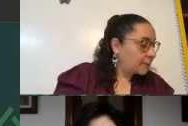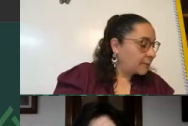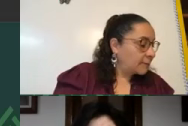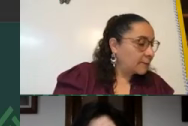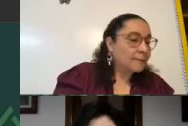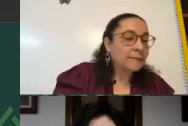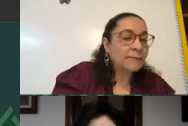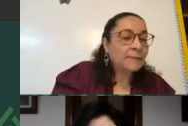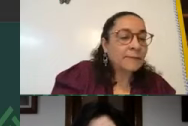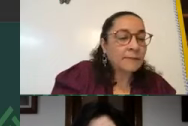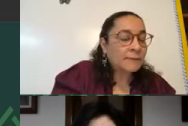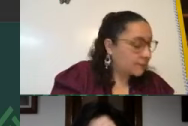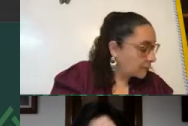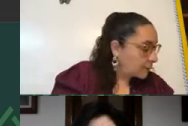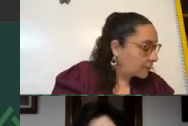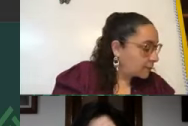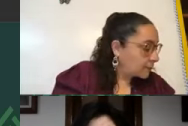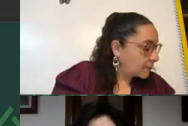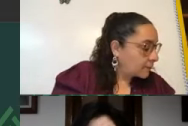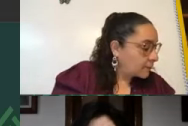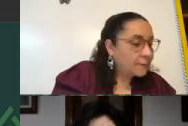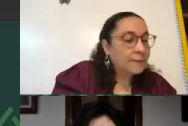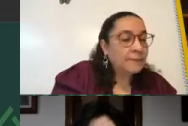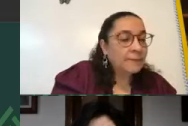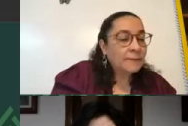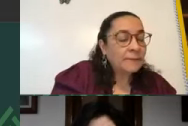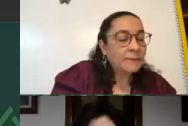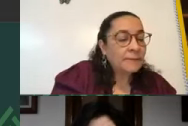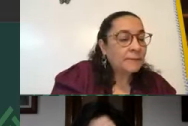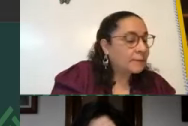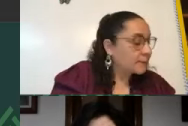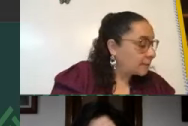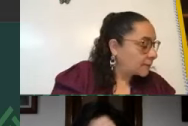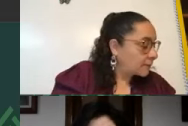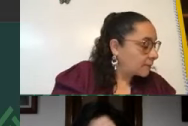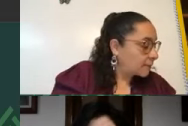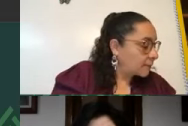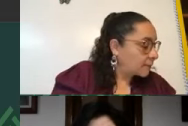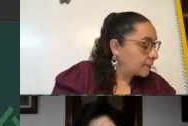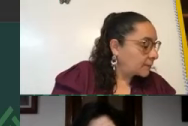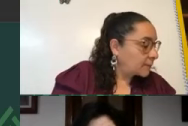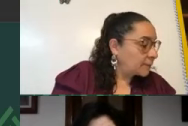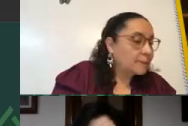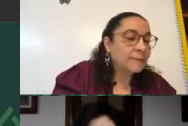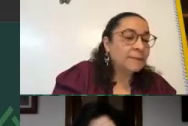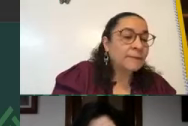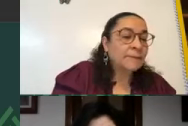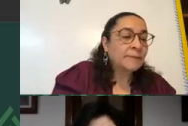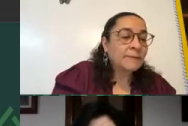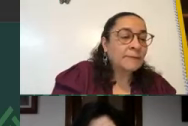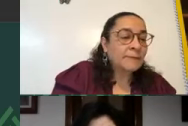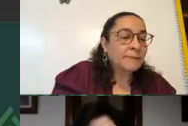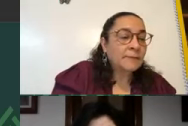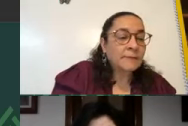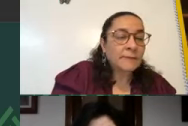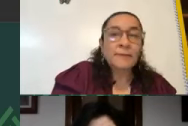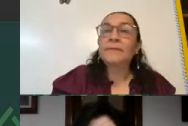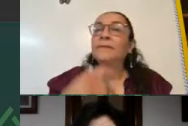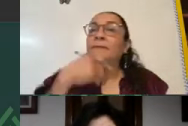se les aplicará por toma la cuota fija que corresponda de acuerdo a las reglas establecidas para tal efecto en el